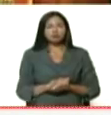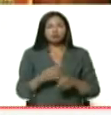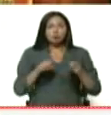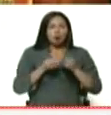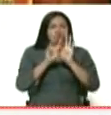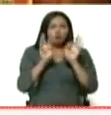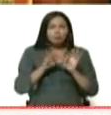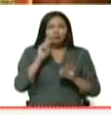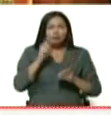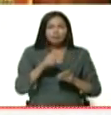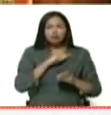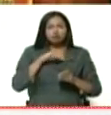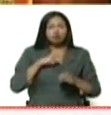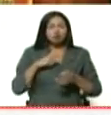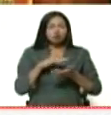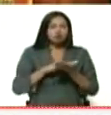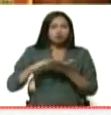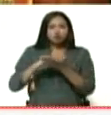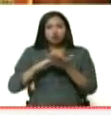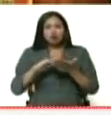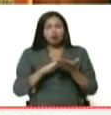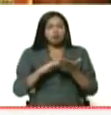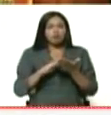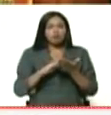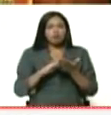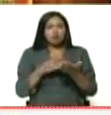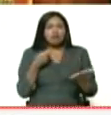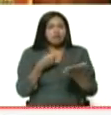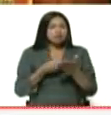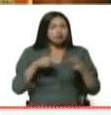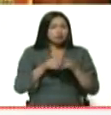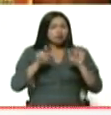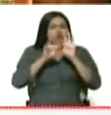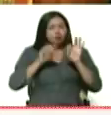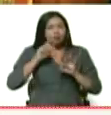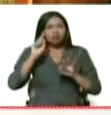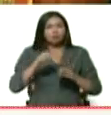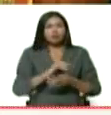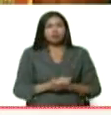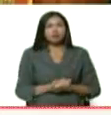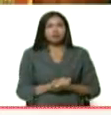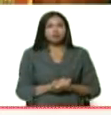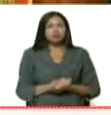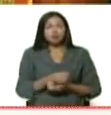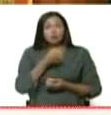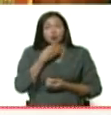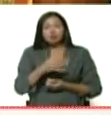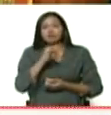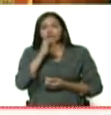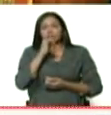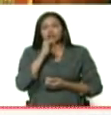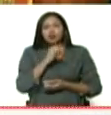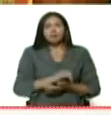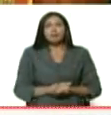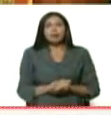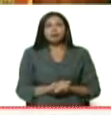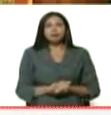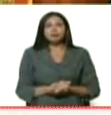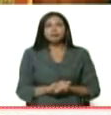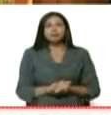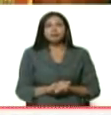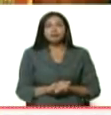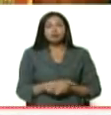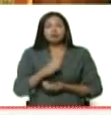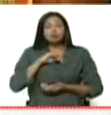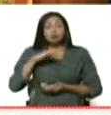Igualmente, hemos revisado el tema de los ingresos, le he dado buenas noticias, para que